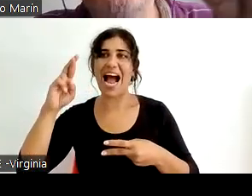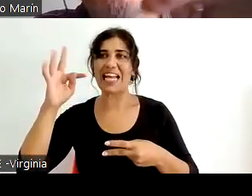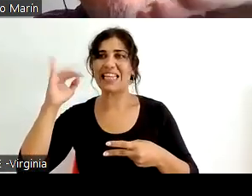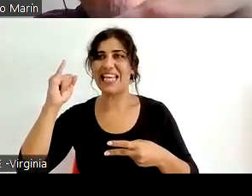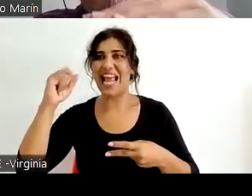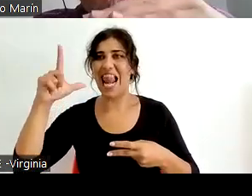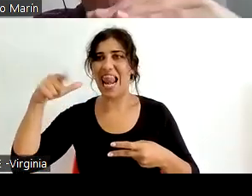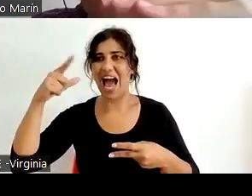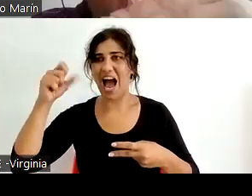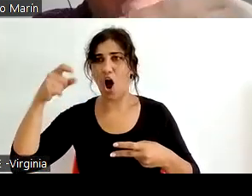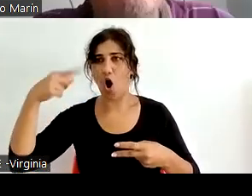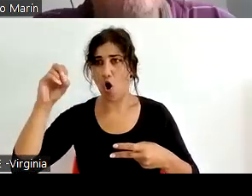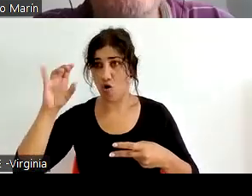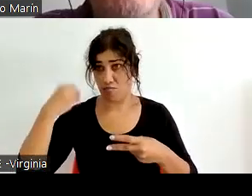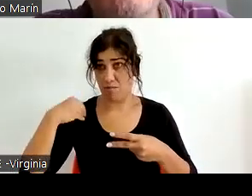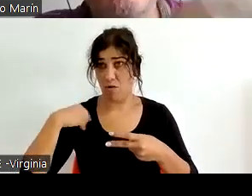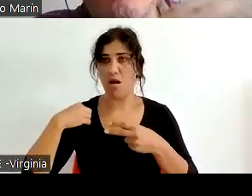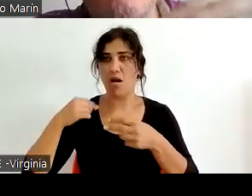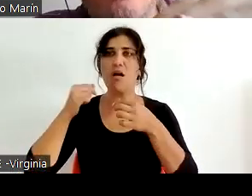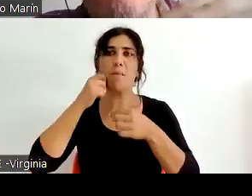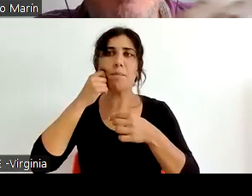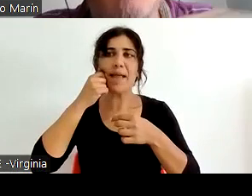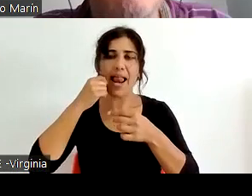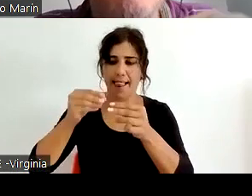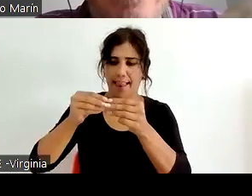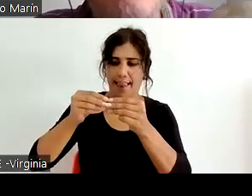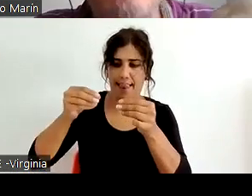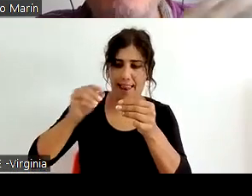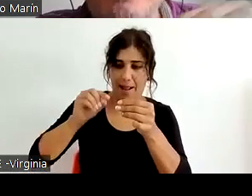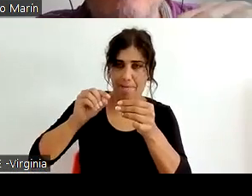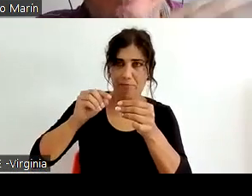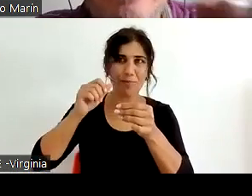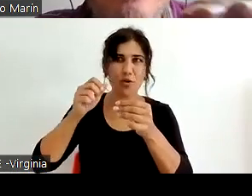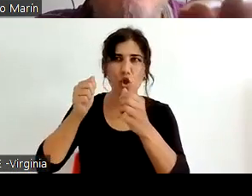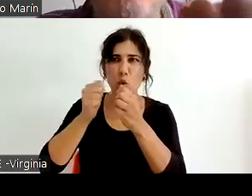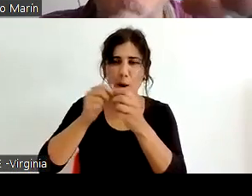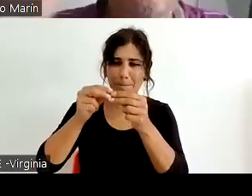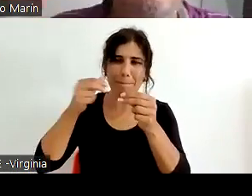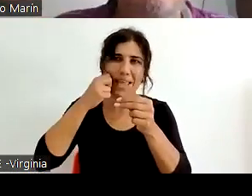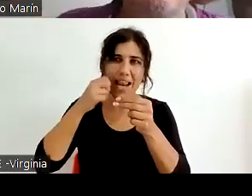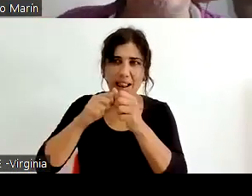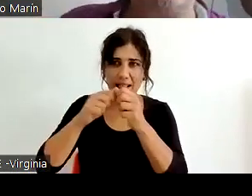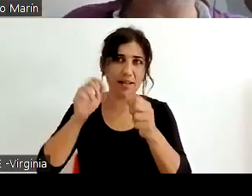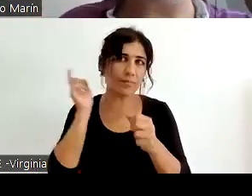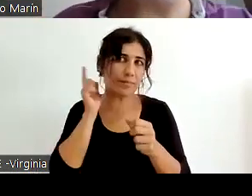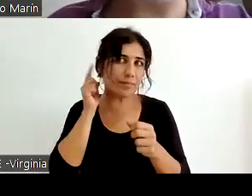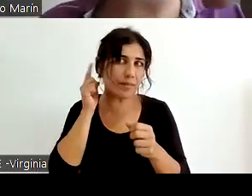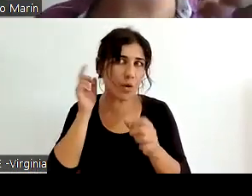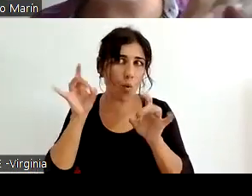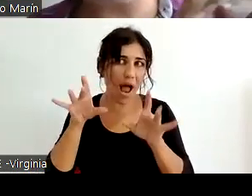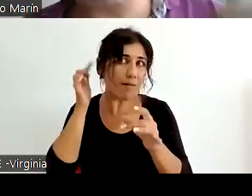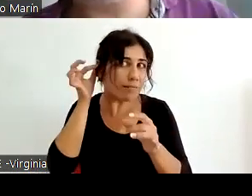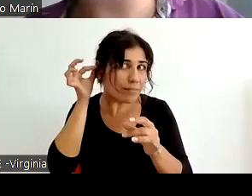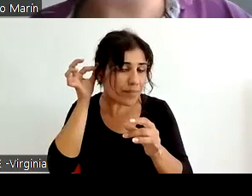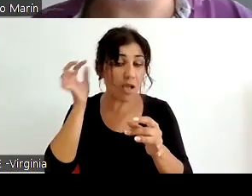artrosis, parte de lo que se pierde es precisamente ese cartílago, y con el cartílago lo que perdemos es esto,